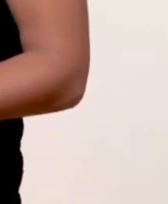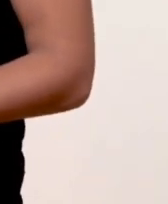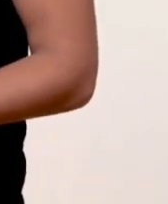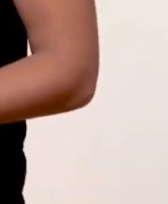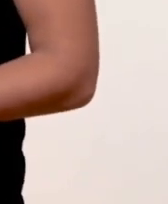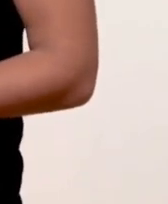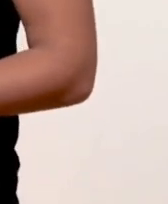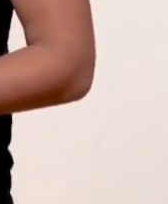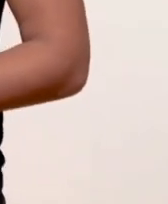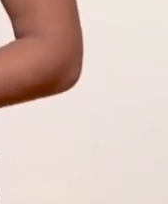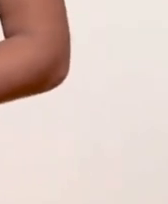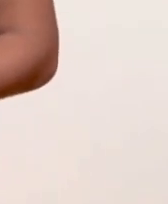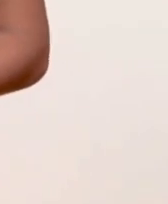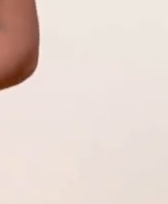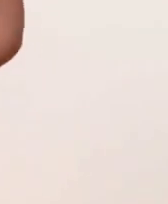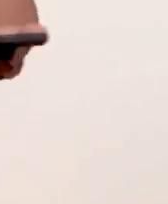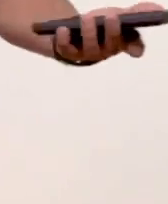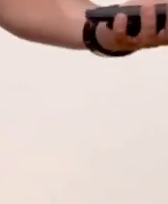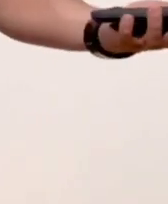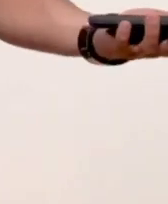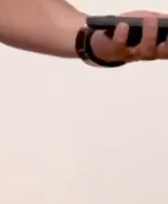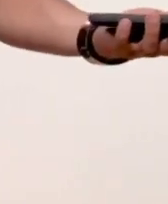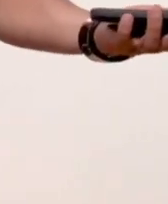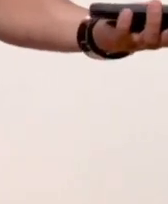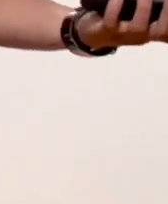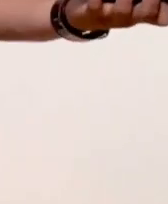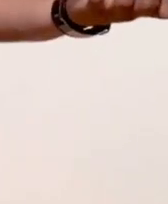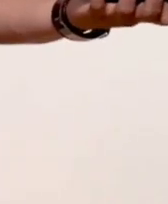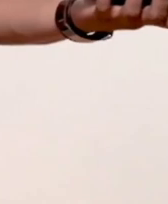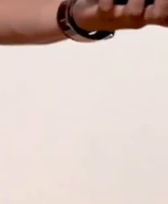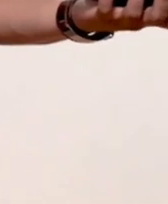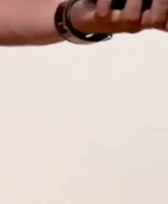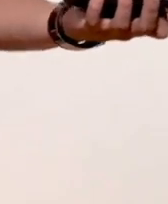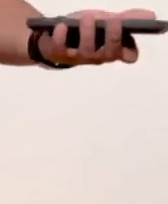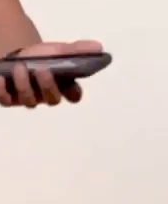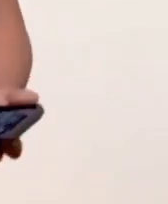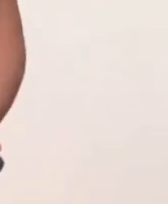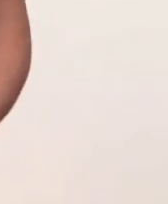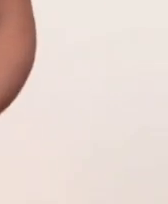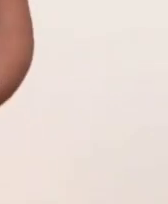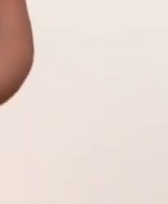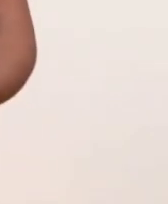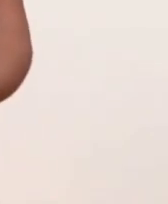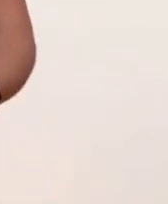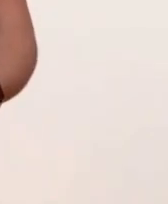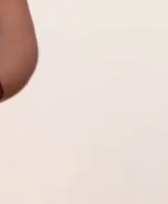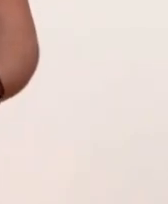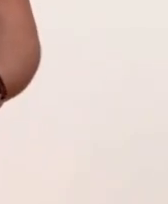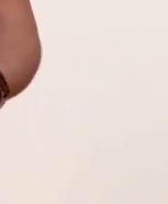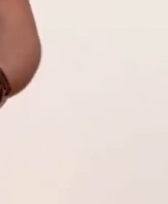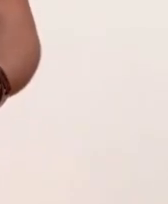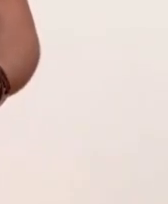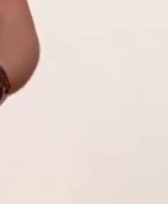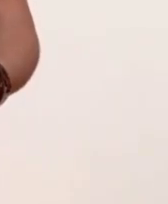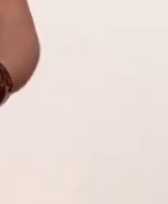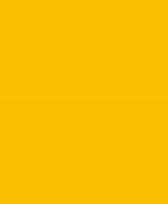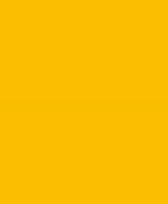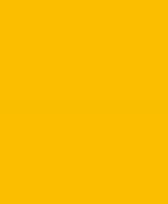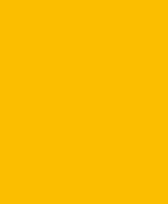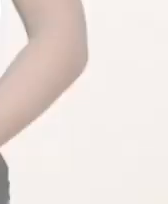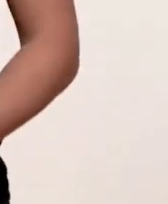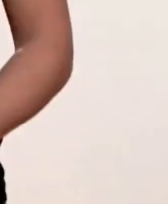coronavirus. ¿Y ahora cómo nos vamos a saludar? Si tú tampoco sabes cómo saludar a tus amigos, te tengo 5 muy buenas